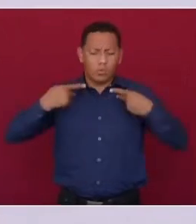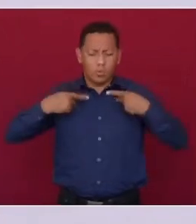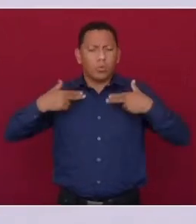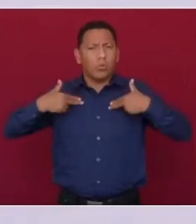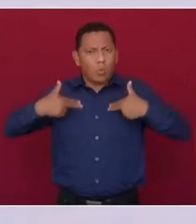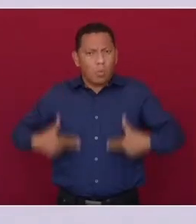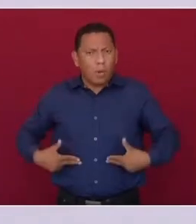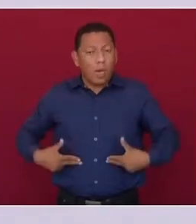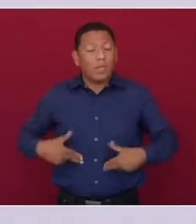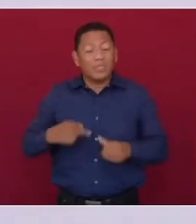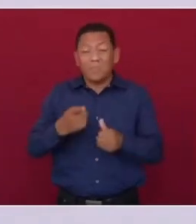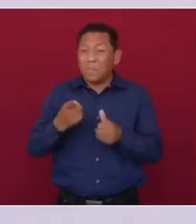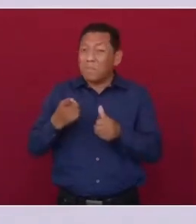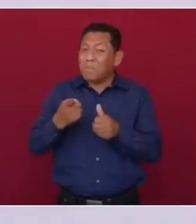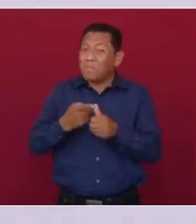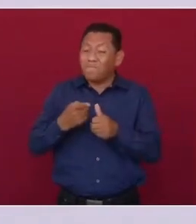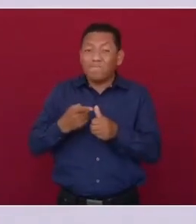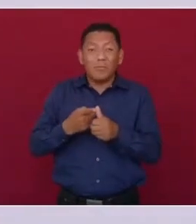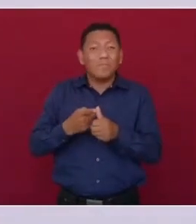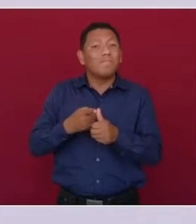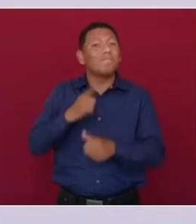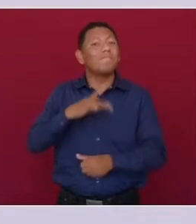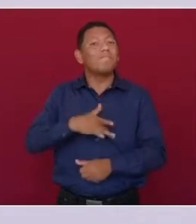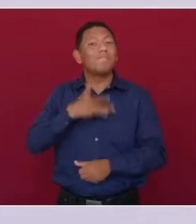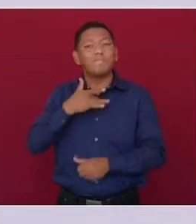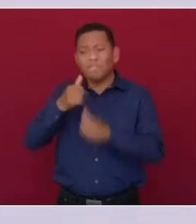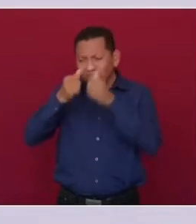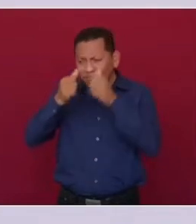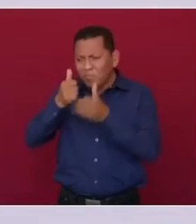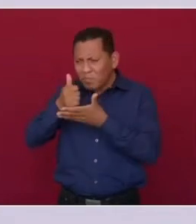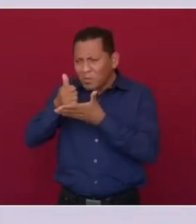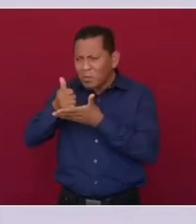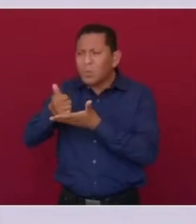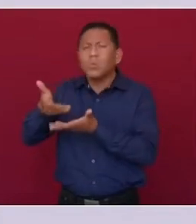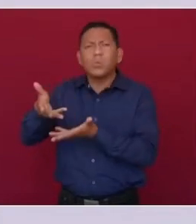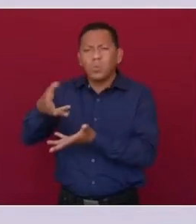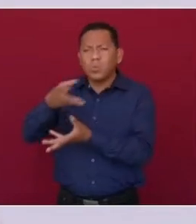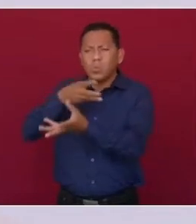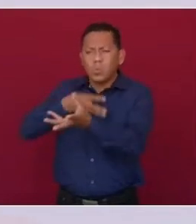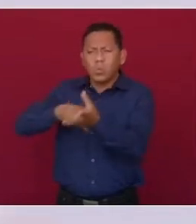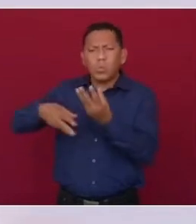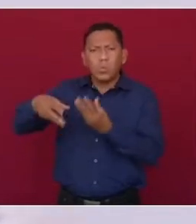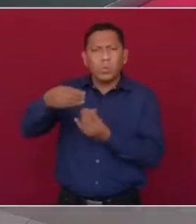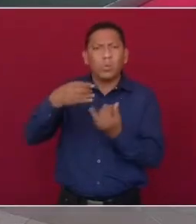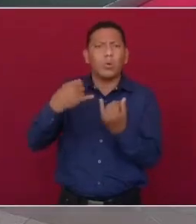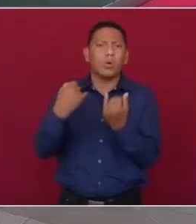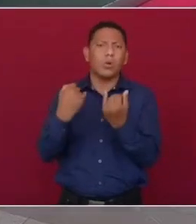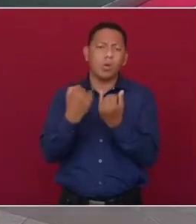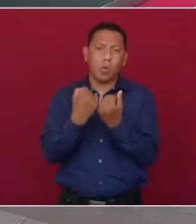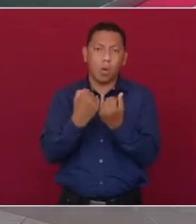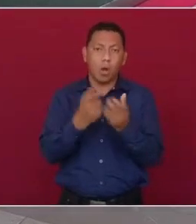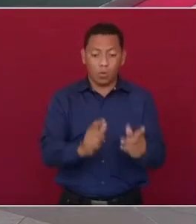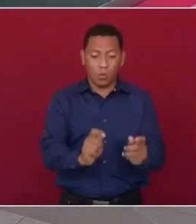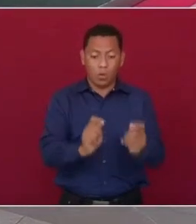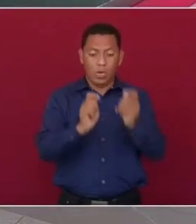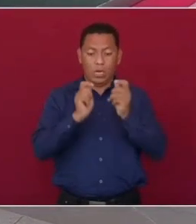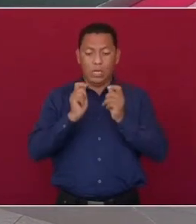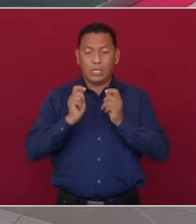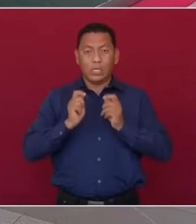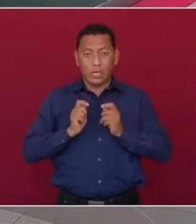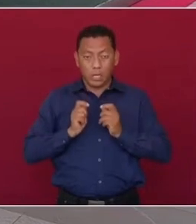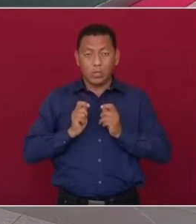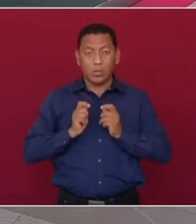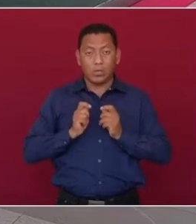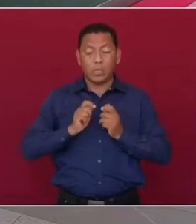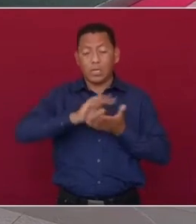que es lo principal, como para cumplir con la tarea de transformación.